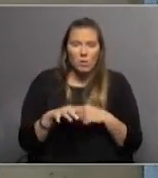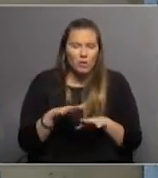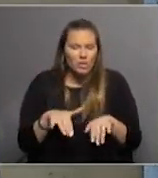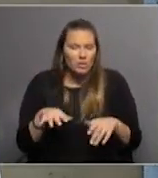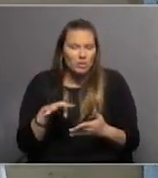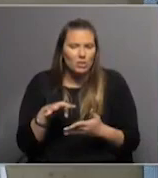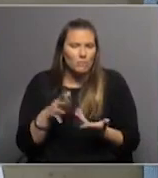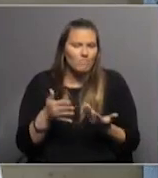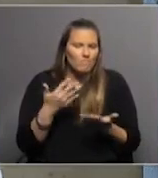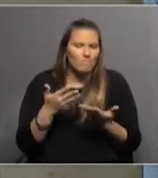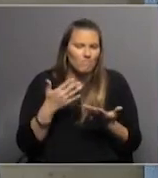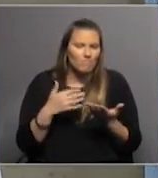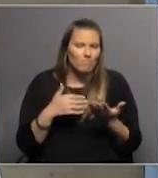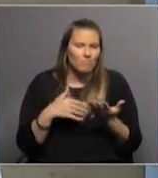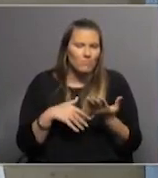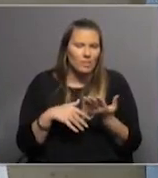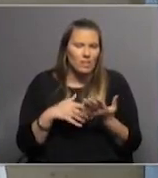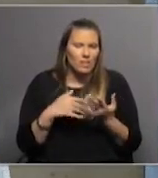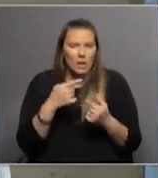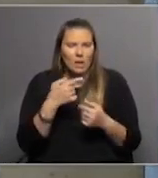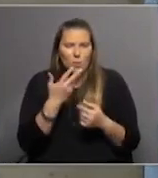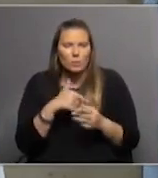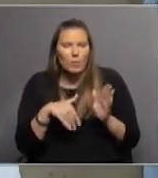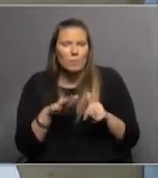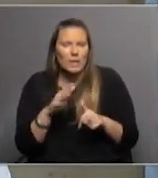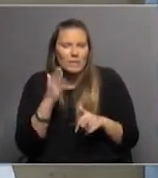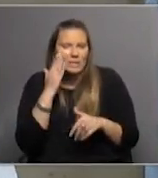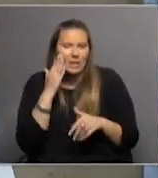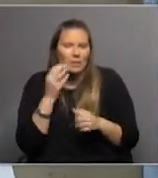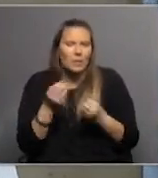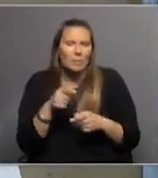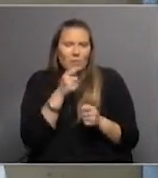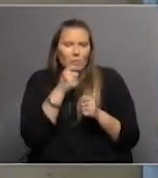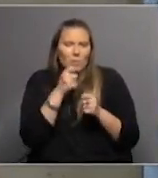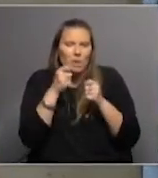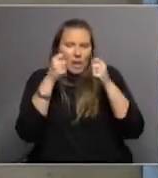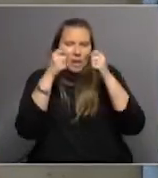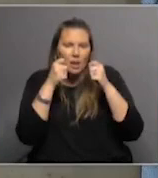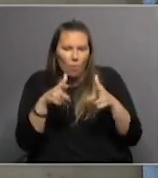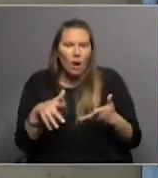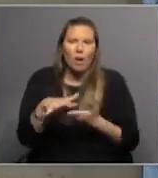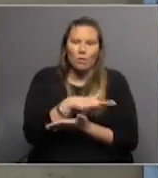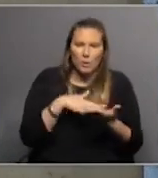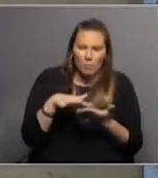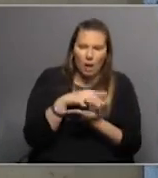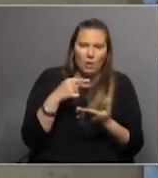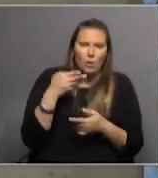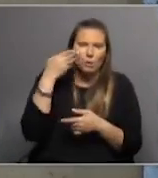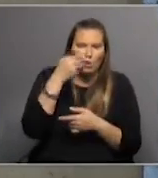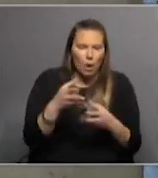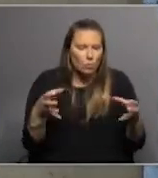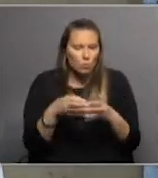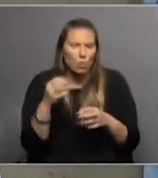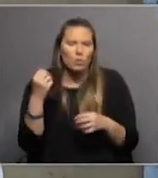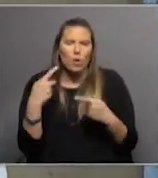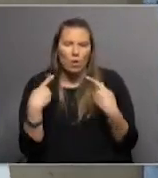niño le cuadra muy bien saber qué pasa con su lenguaje, con su barrio, con el balneario donde va con su cuadro de